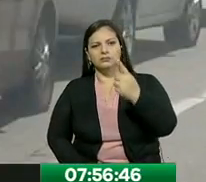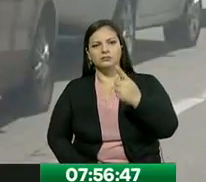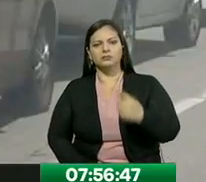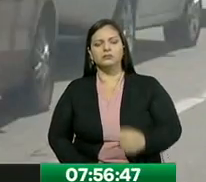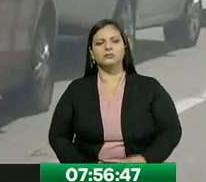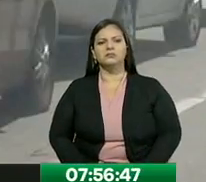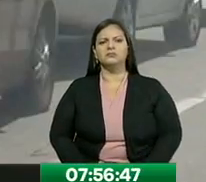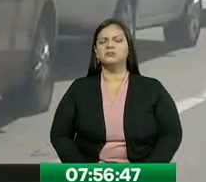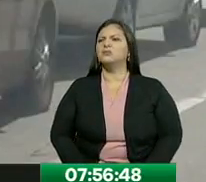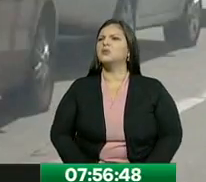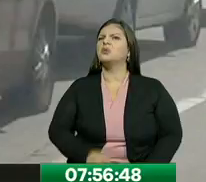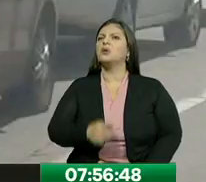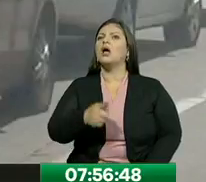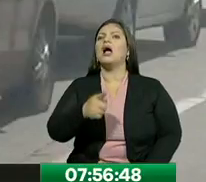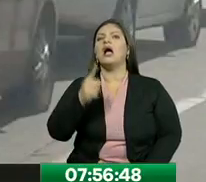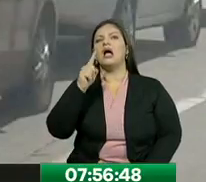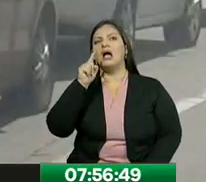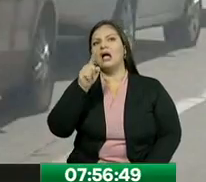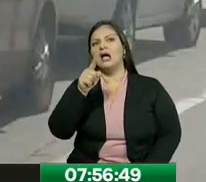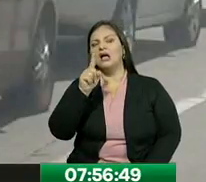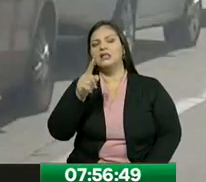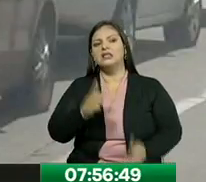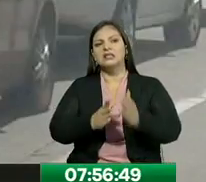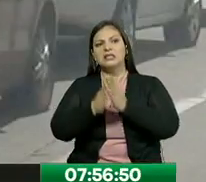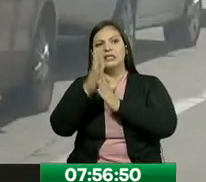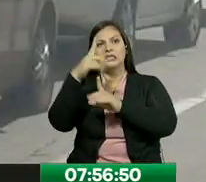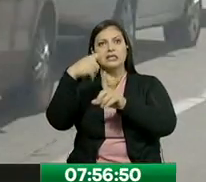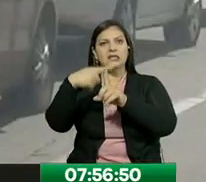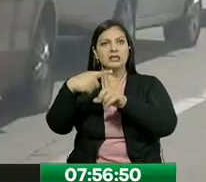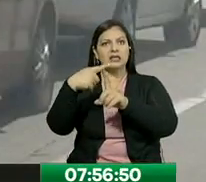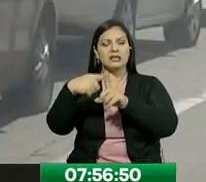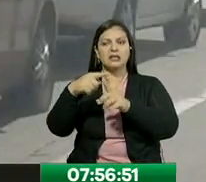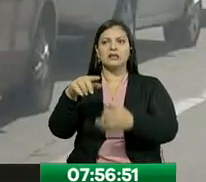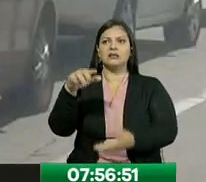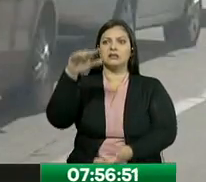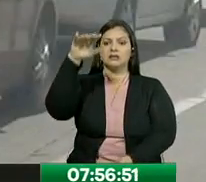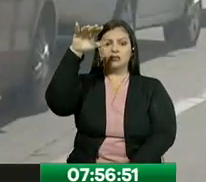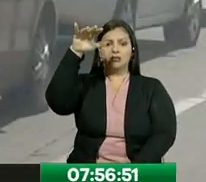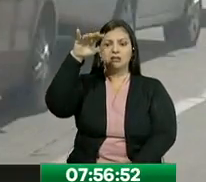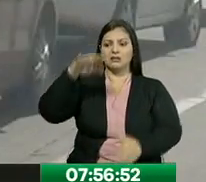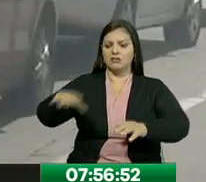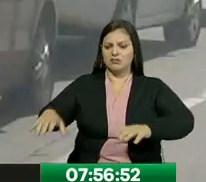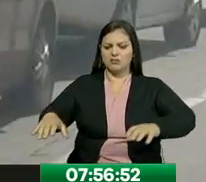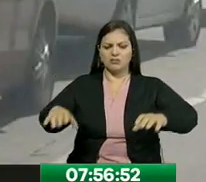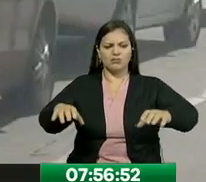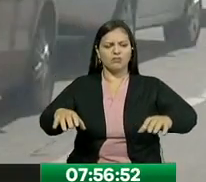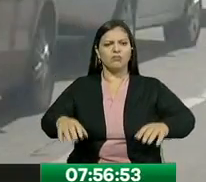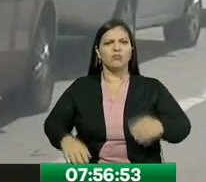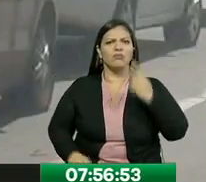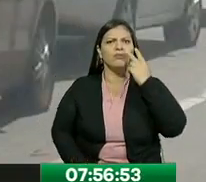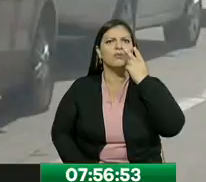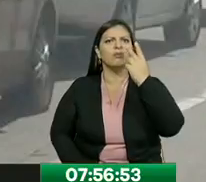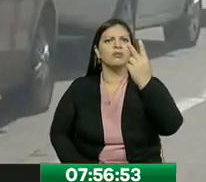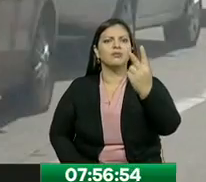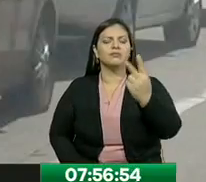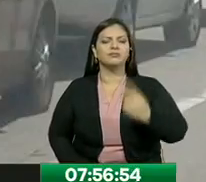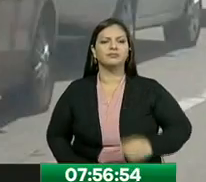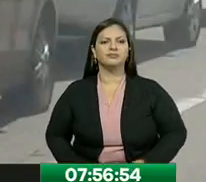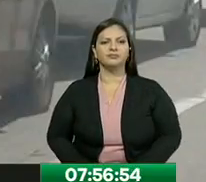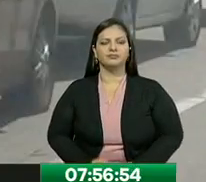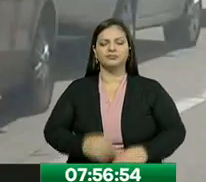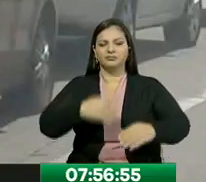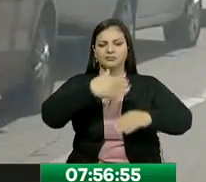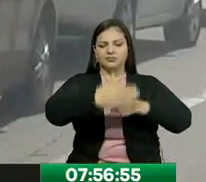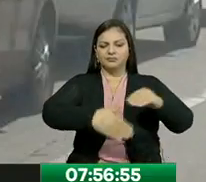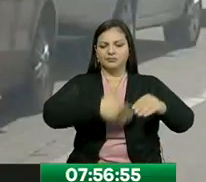de estas, ajá, de las iglesias, parece. Correcto. Si te das cuenta, ahí se ve la base y obviamente pues va envuelta,